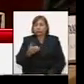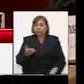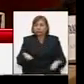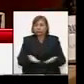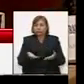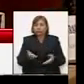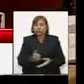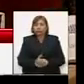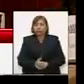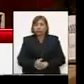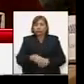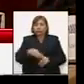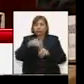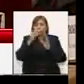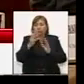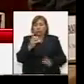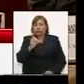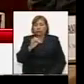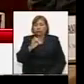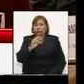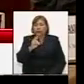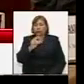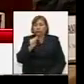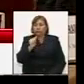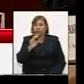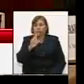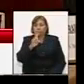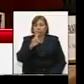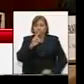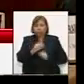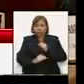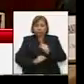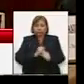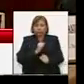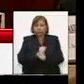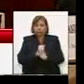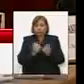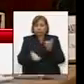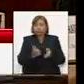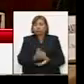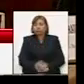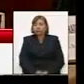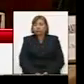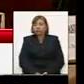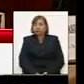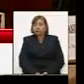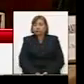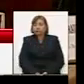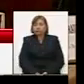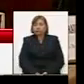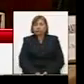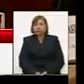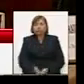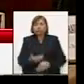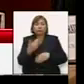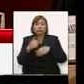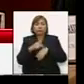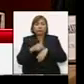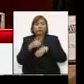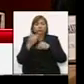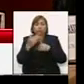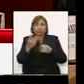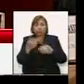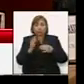esta área especializada de la DIVIAC? 2 años aproximadamente. En ese periodo ha